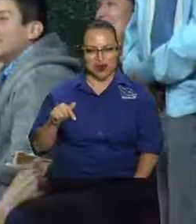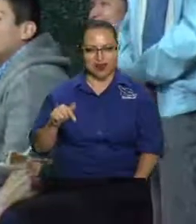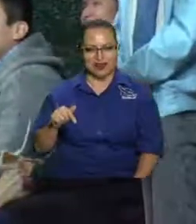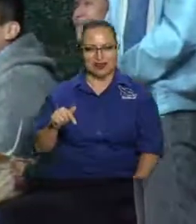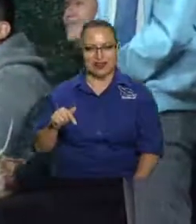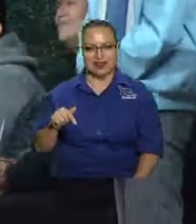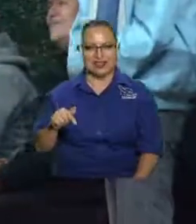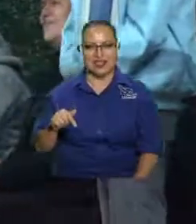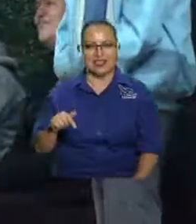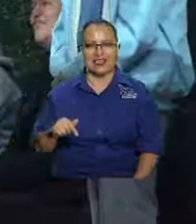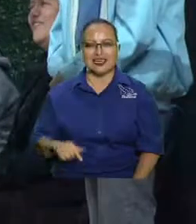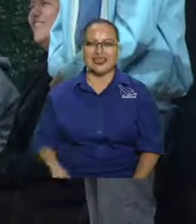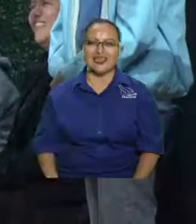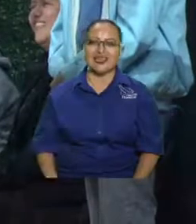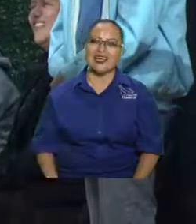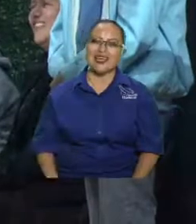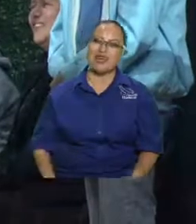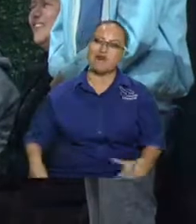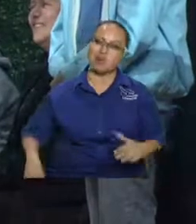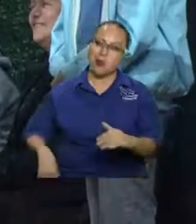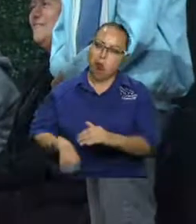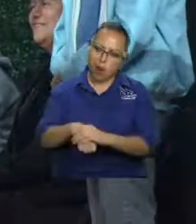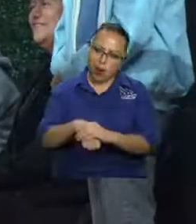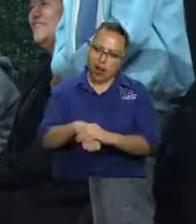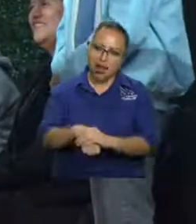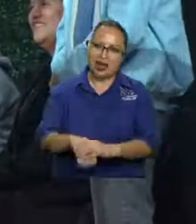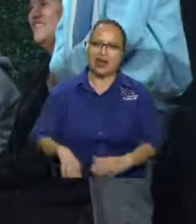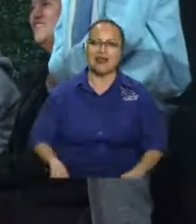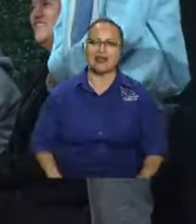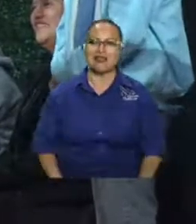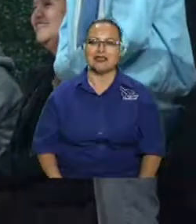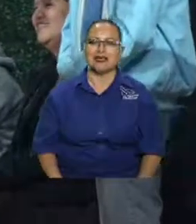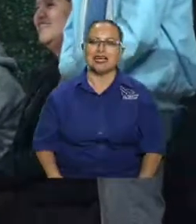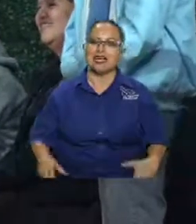Ahora quedaron el mundial de clubes,